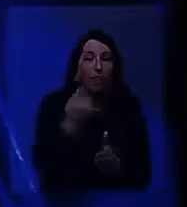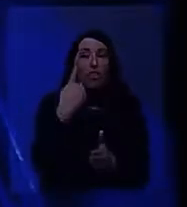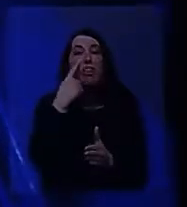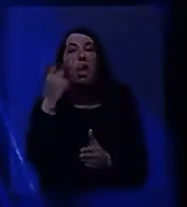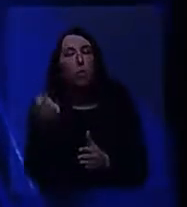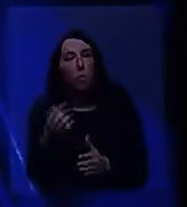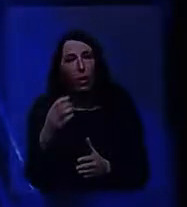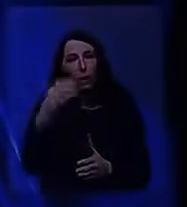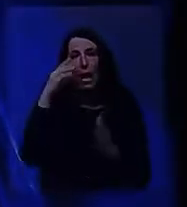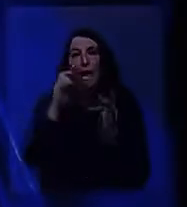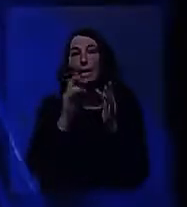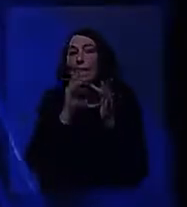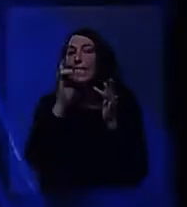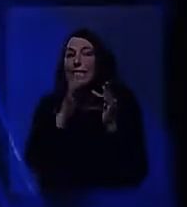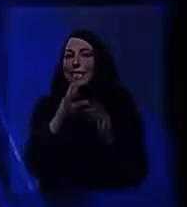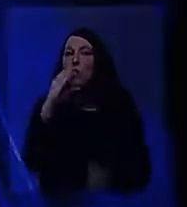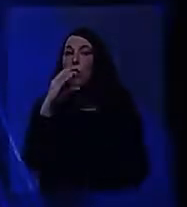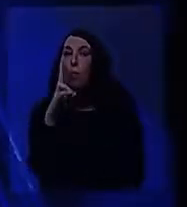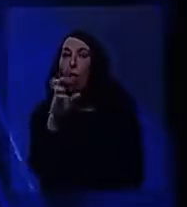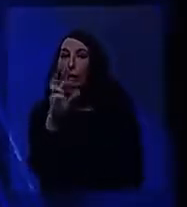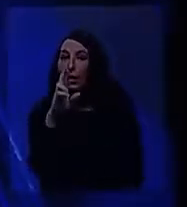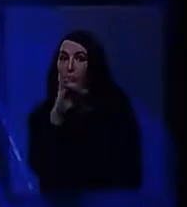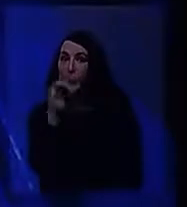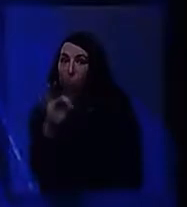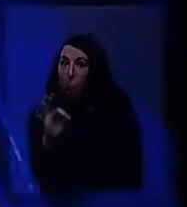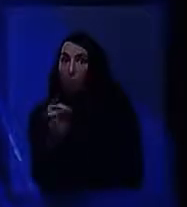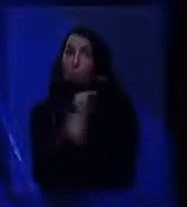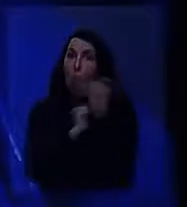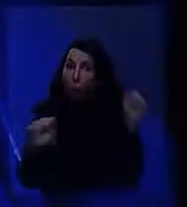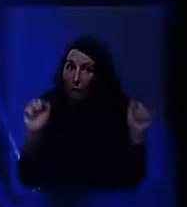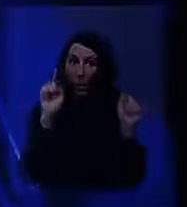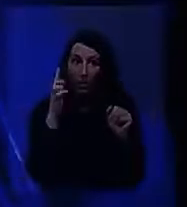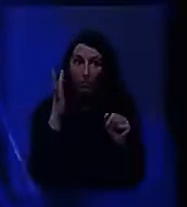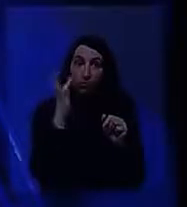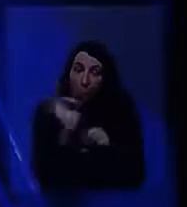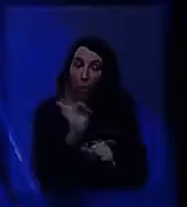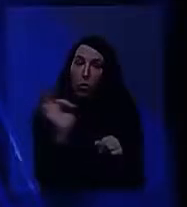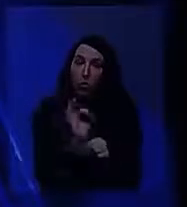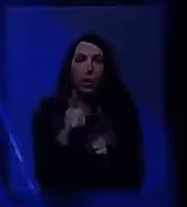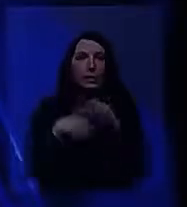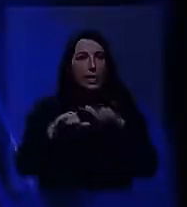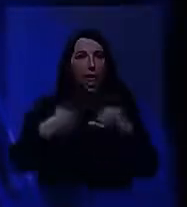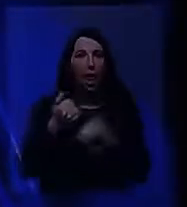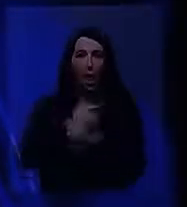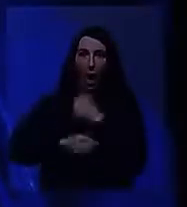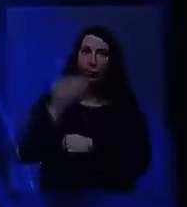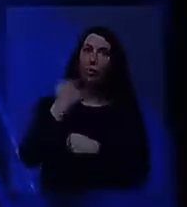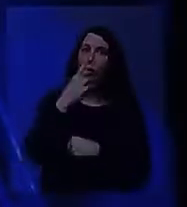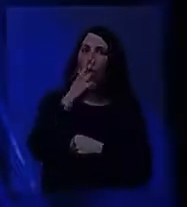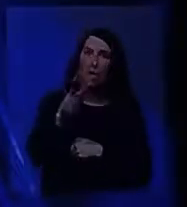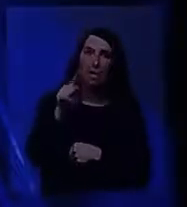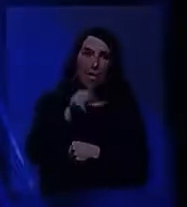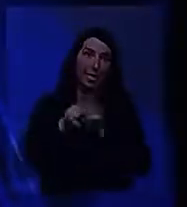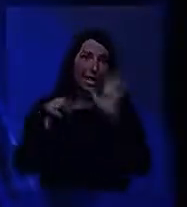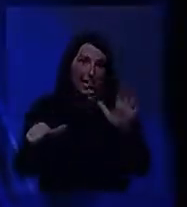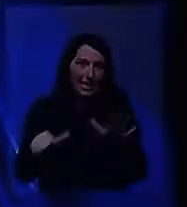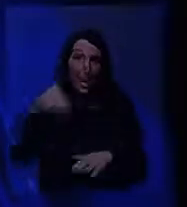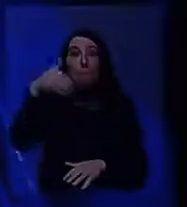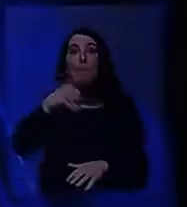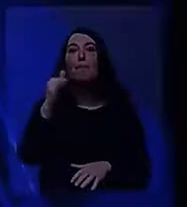cuarzo podía llegar a haber una posibilidad. Entonces, ¿qué empezaron a desarrollar? Ya en el año 2016, Microsoft empezó a trabajar en